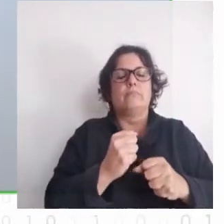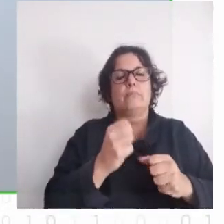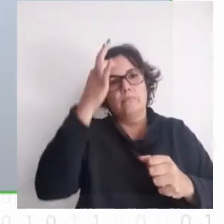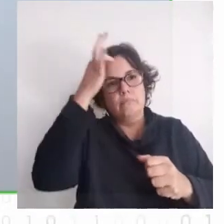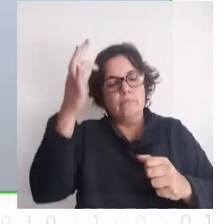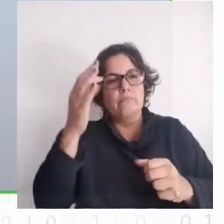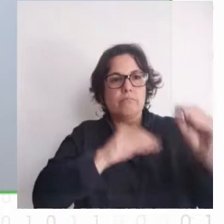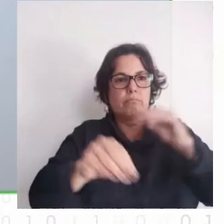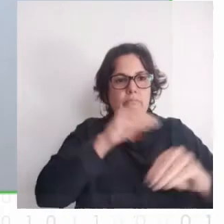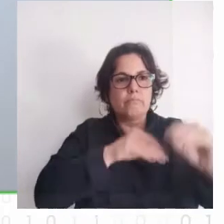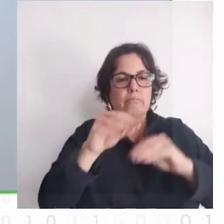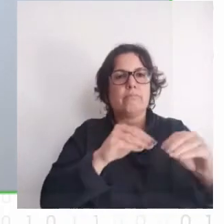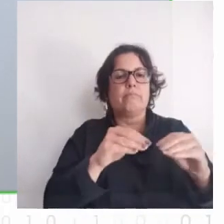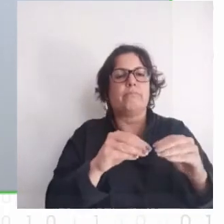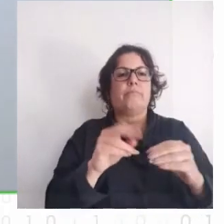Reino Unido.